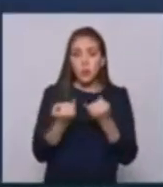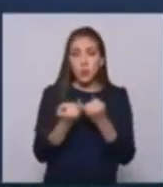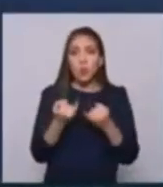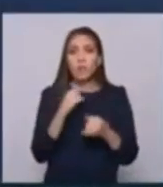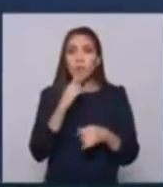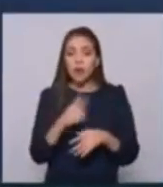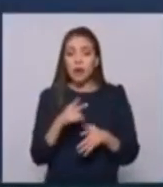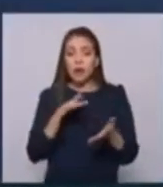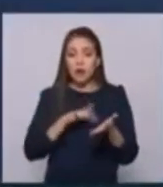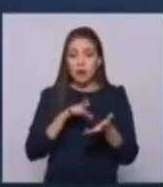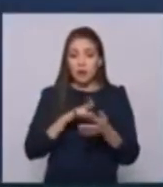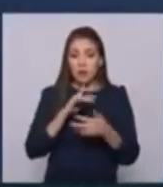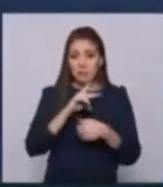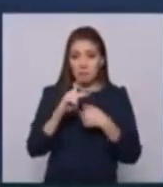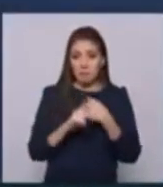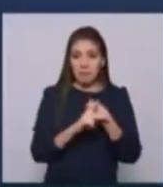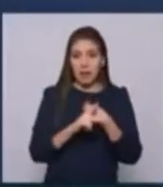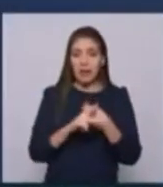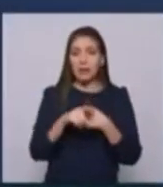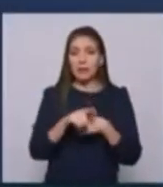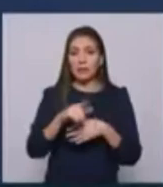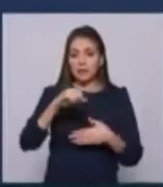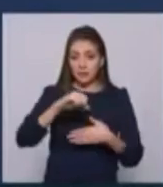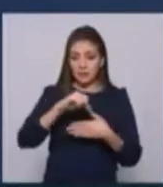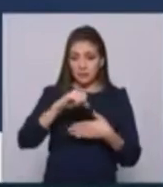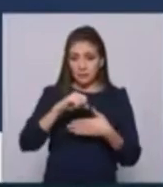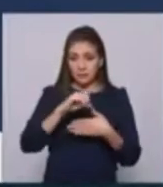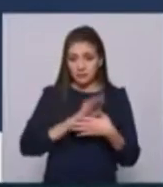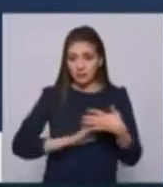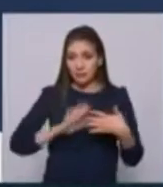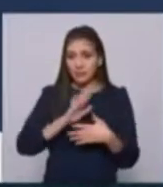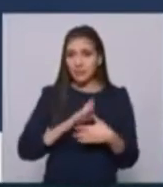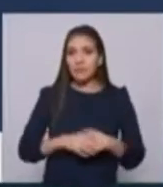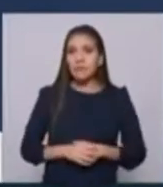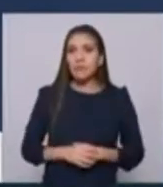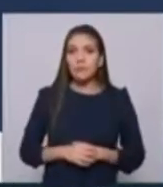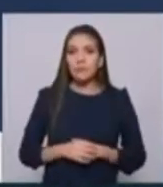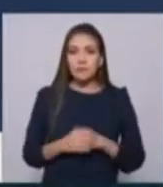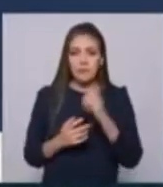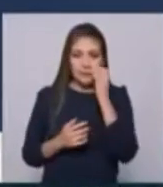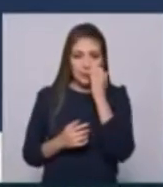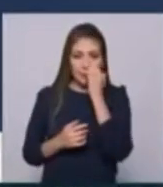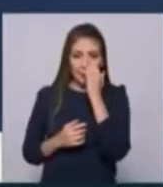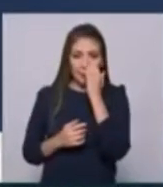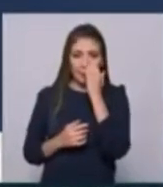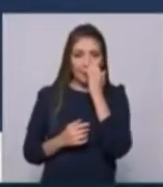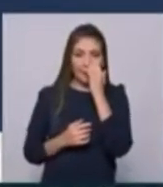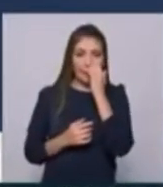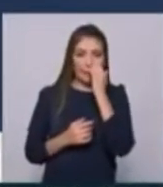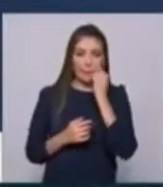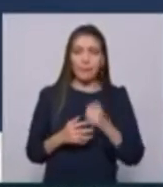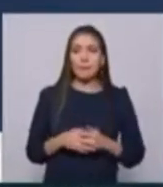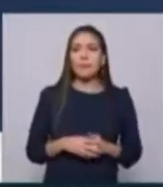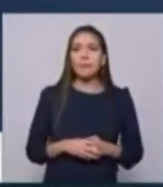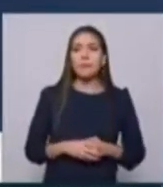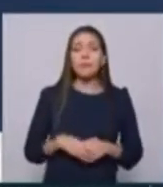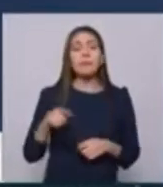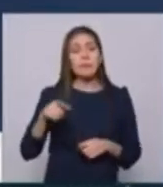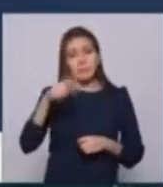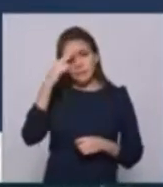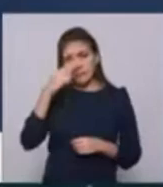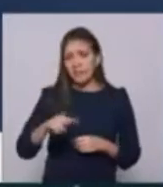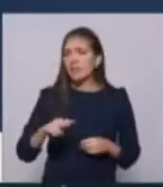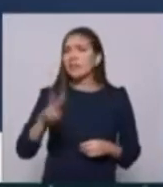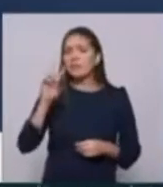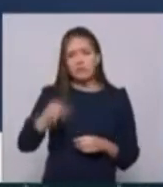centroamericanos? Antes de irme tan lejos, yo sí a lo que me regresaría es México tiene que redefinir su política migratoria en todos